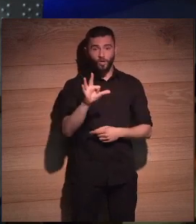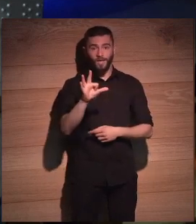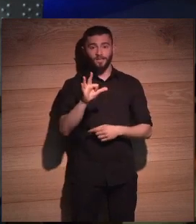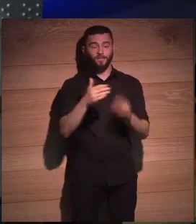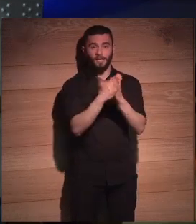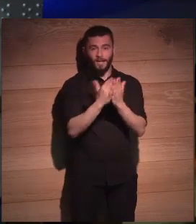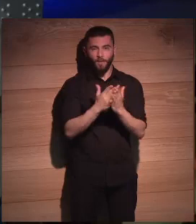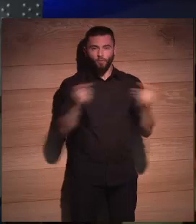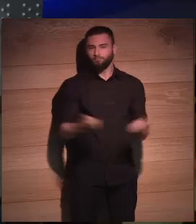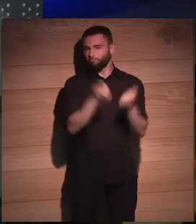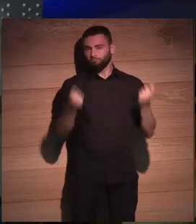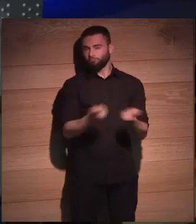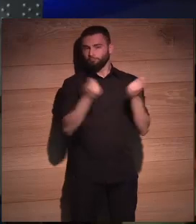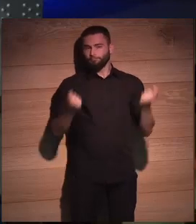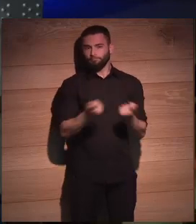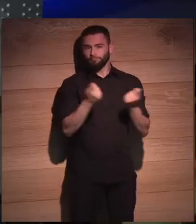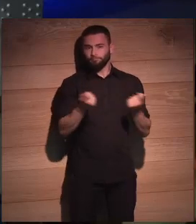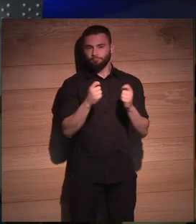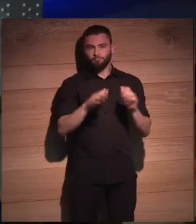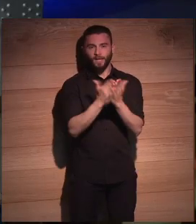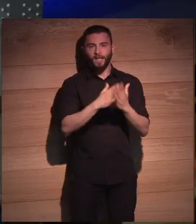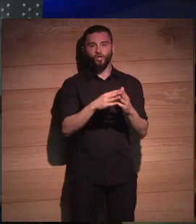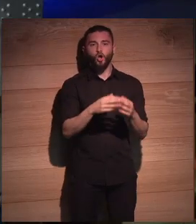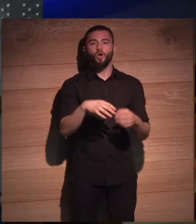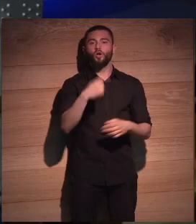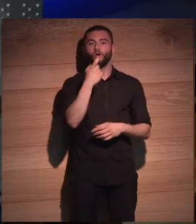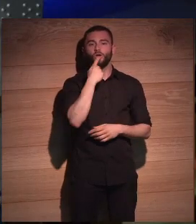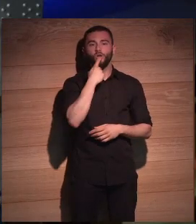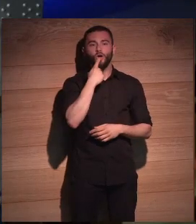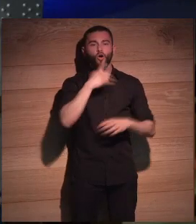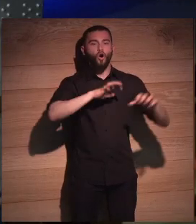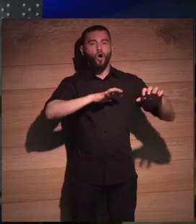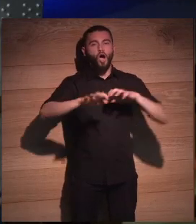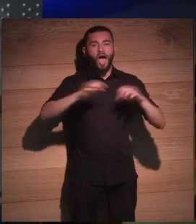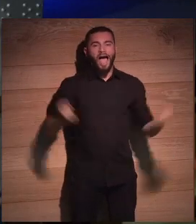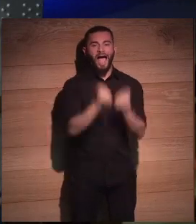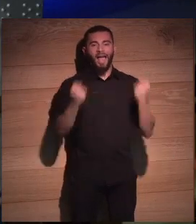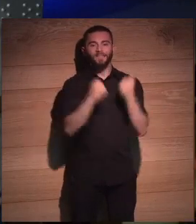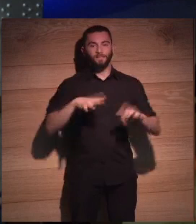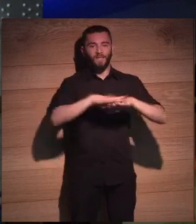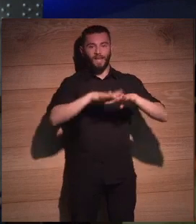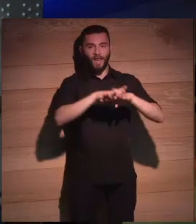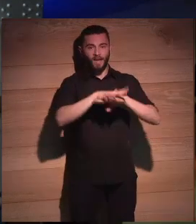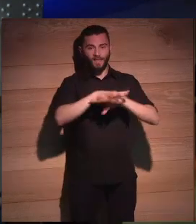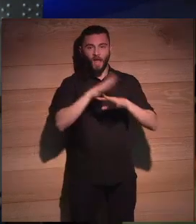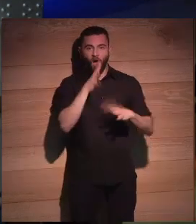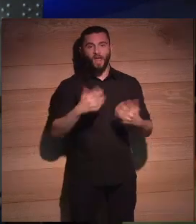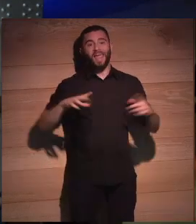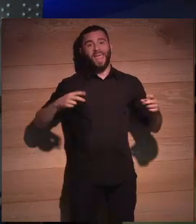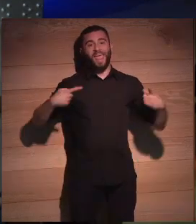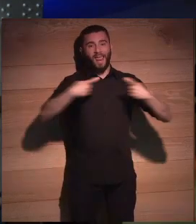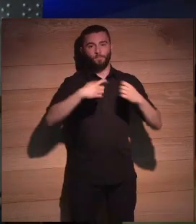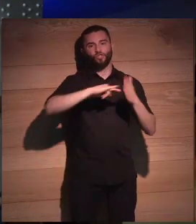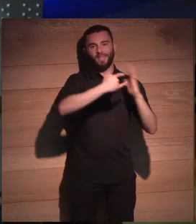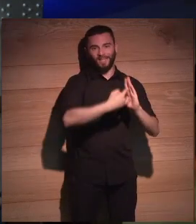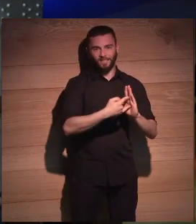publicar libros como El pequeño libro rojo del activista en la red, y va a publicar ahora El enemigo conoce el sistema. Así que nada, os dejo con ellos y